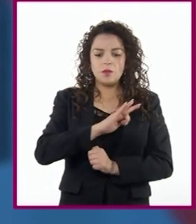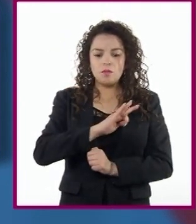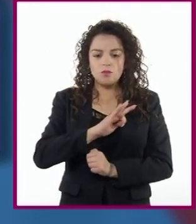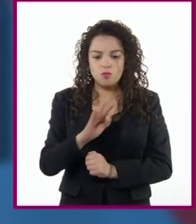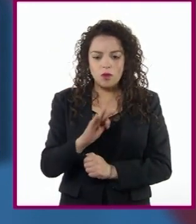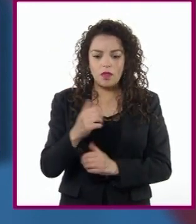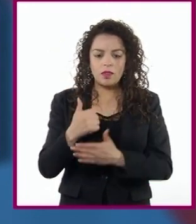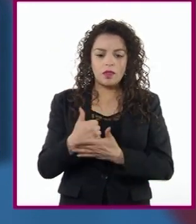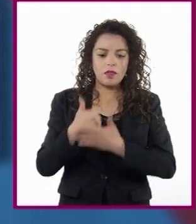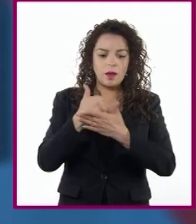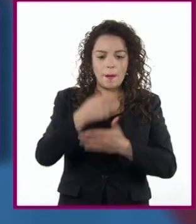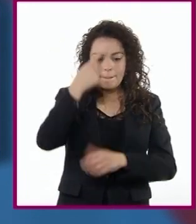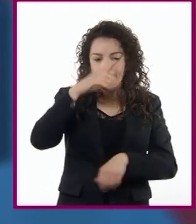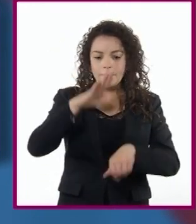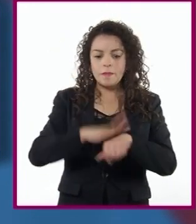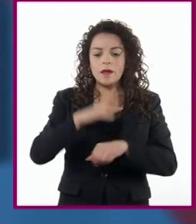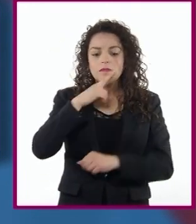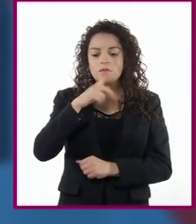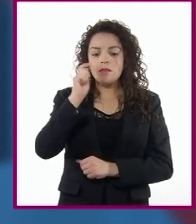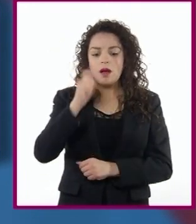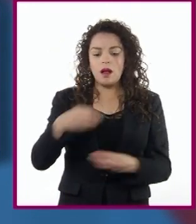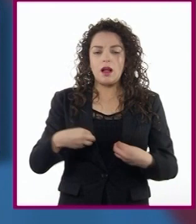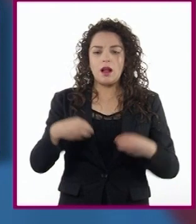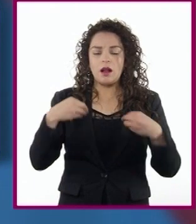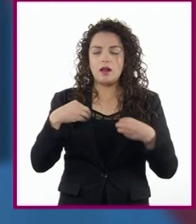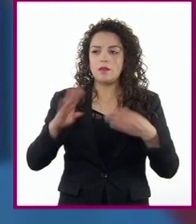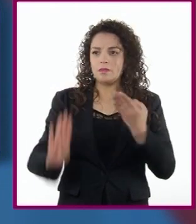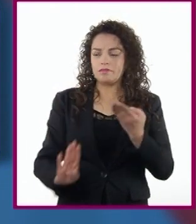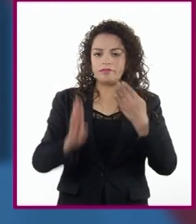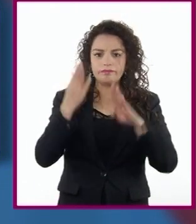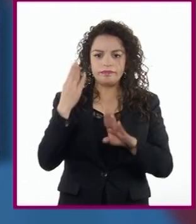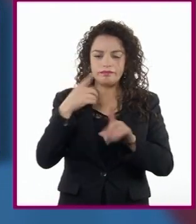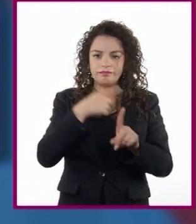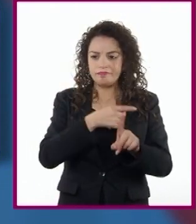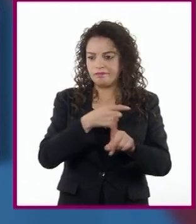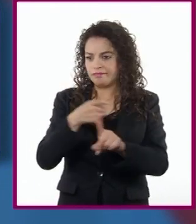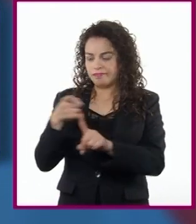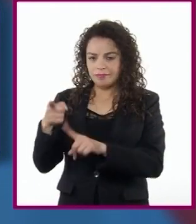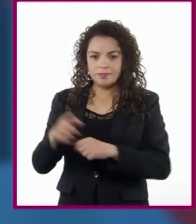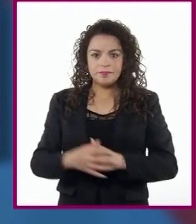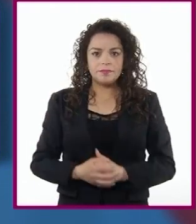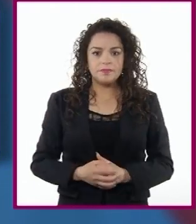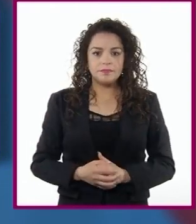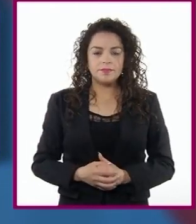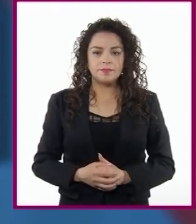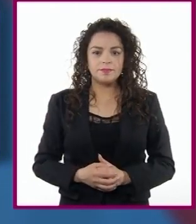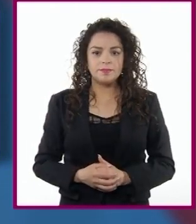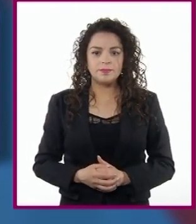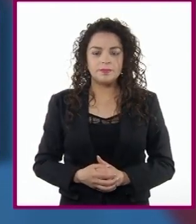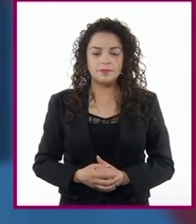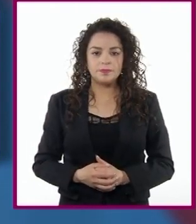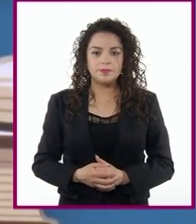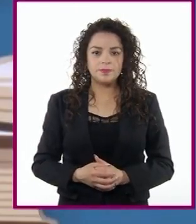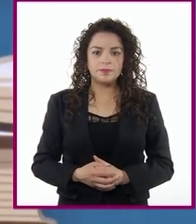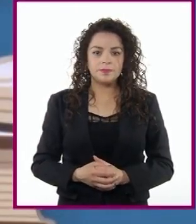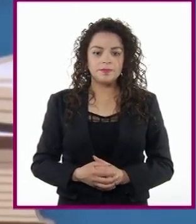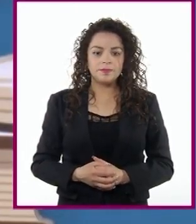Refugiados, ACNUR por sus siglas en inglés, y reflexionar sobre sus posibilidades para mejorar las condiciones de vida en el